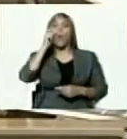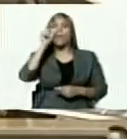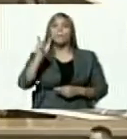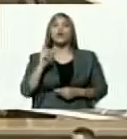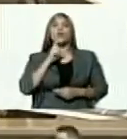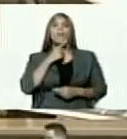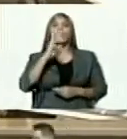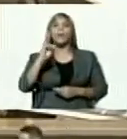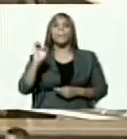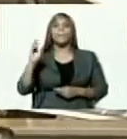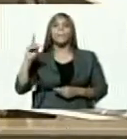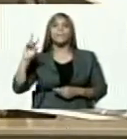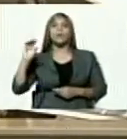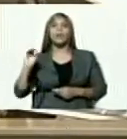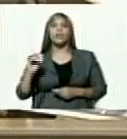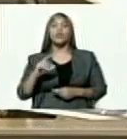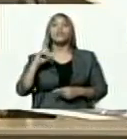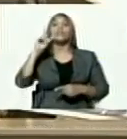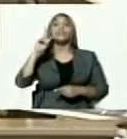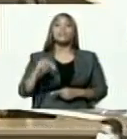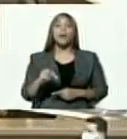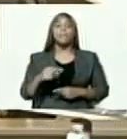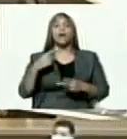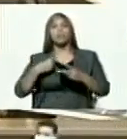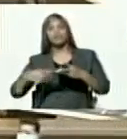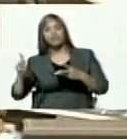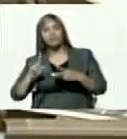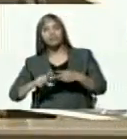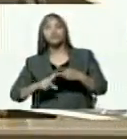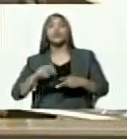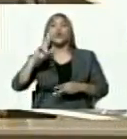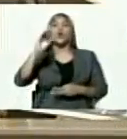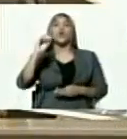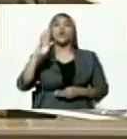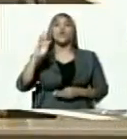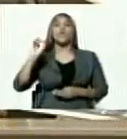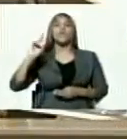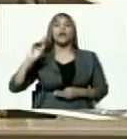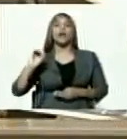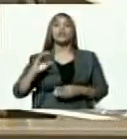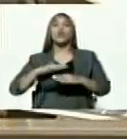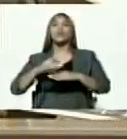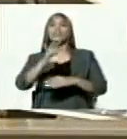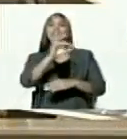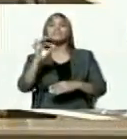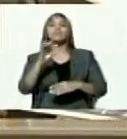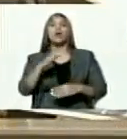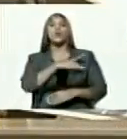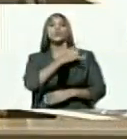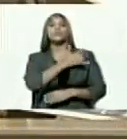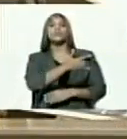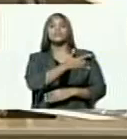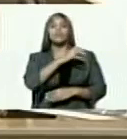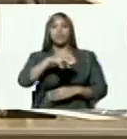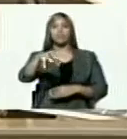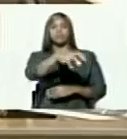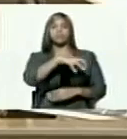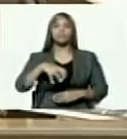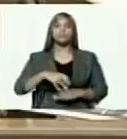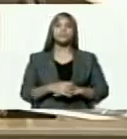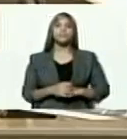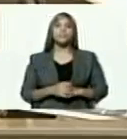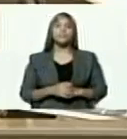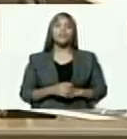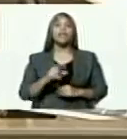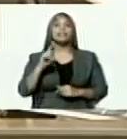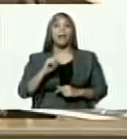Ciudadano y finalmente Roberto Picón, postulado por las universidades del país. Estos tendrán también a